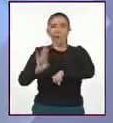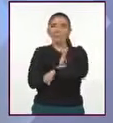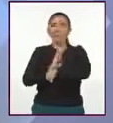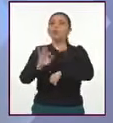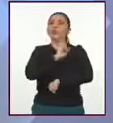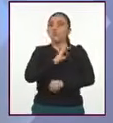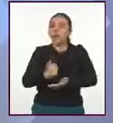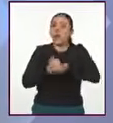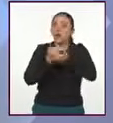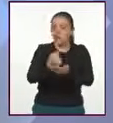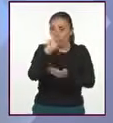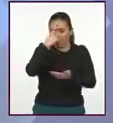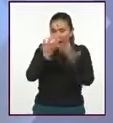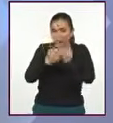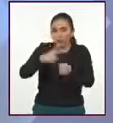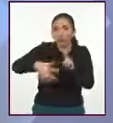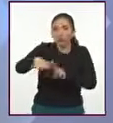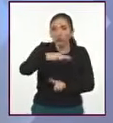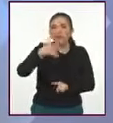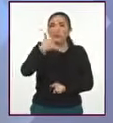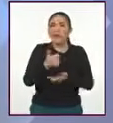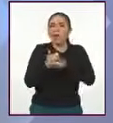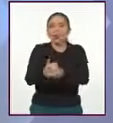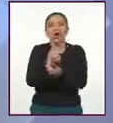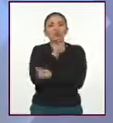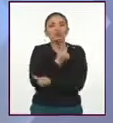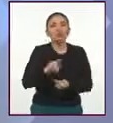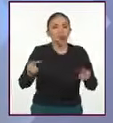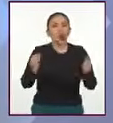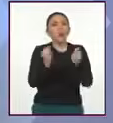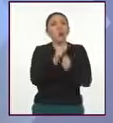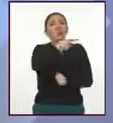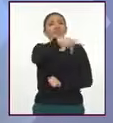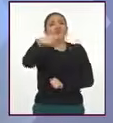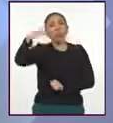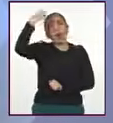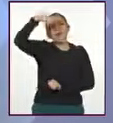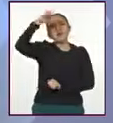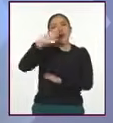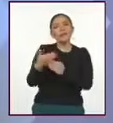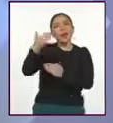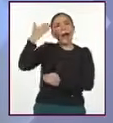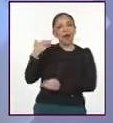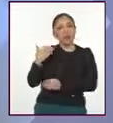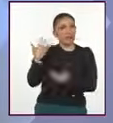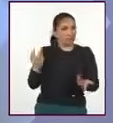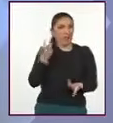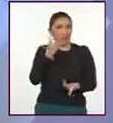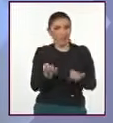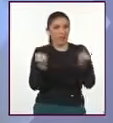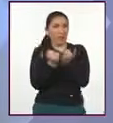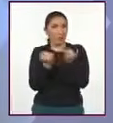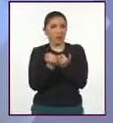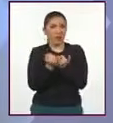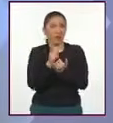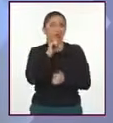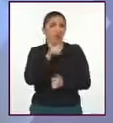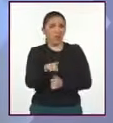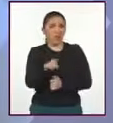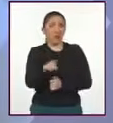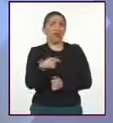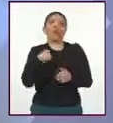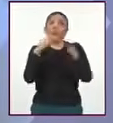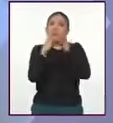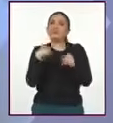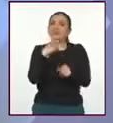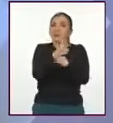nuestra sociedad y o a nuestros niños, ¿no? A partir de nuestras propias experiencias. Entonces, también esto acá hemos tratado de